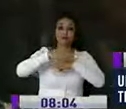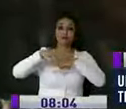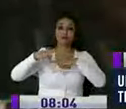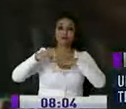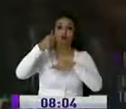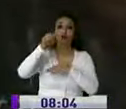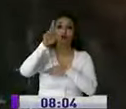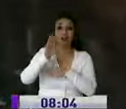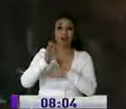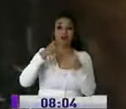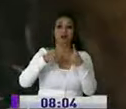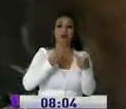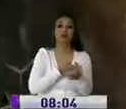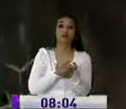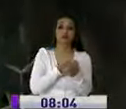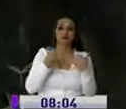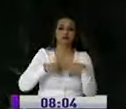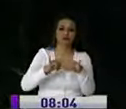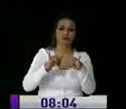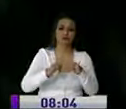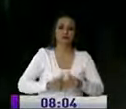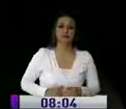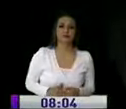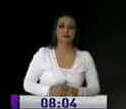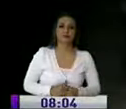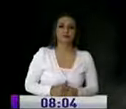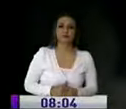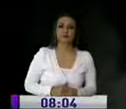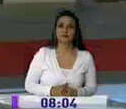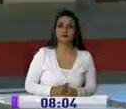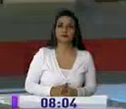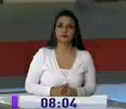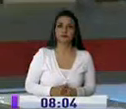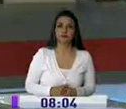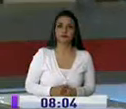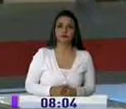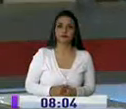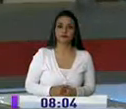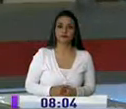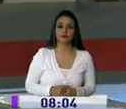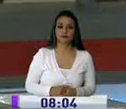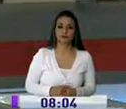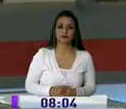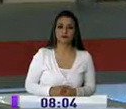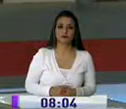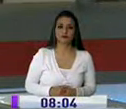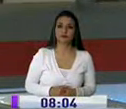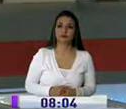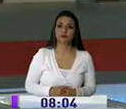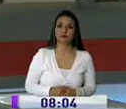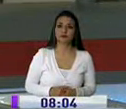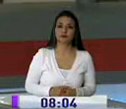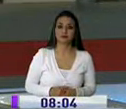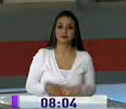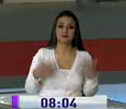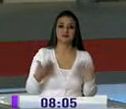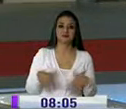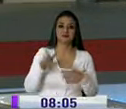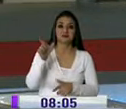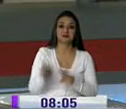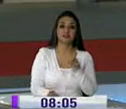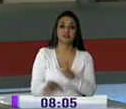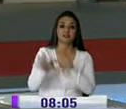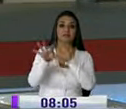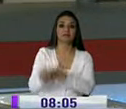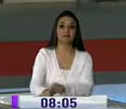Con imágenes de Hernán Guano y Francisco Corelia, informó Javier Rosero. Unos lindos angelitos cayeron en el Valle de